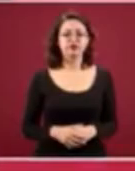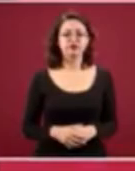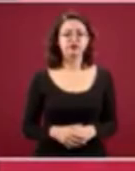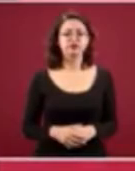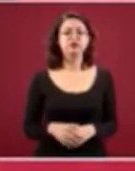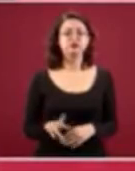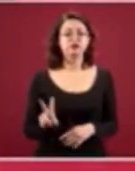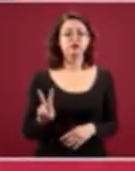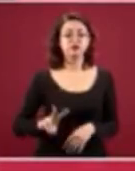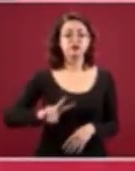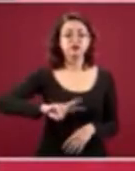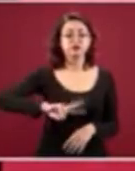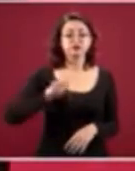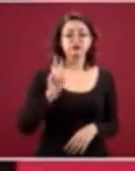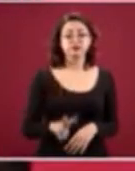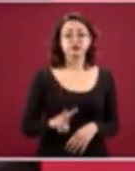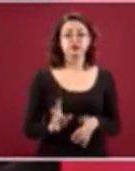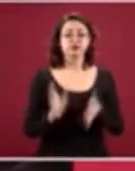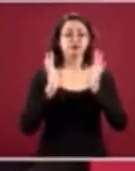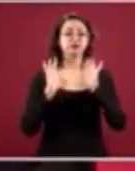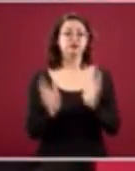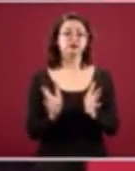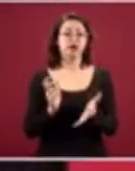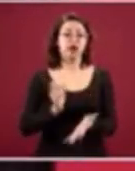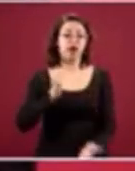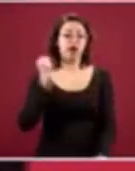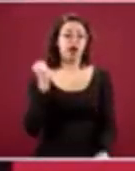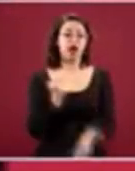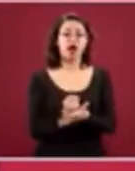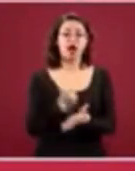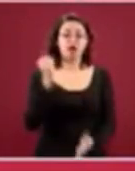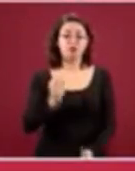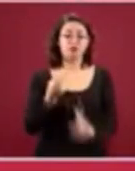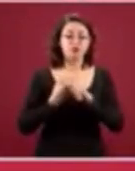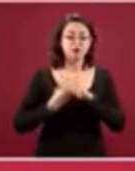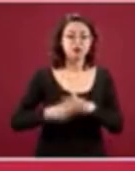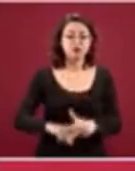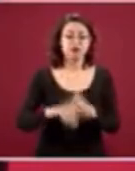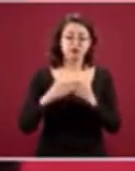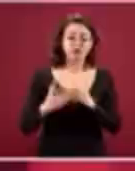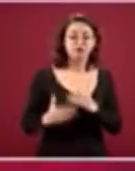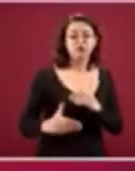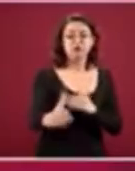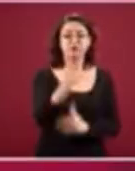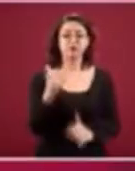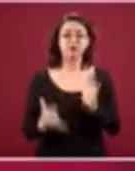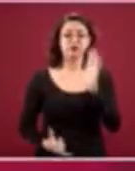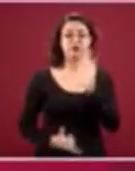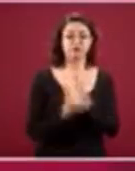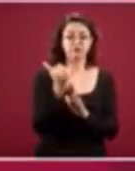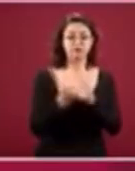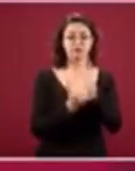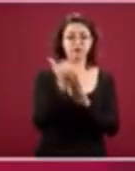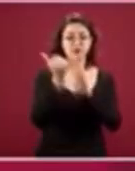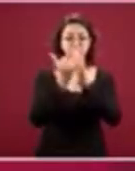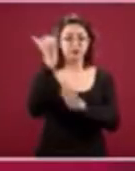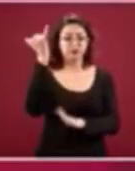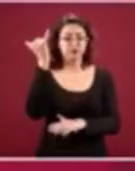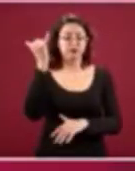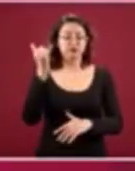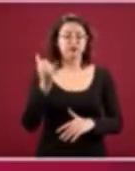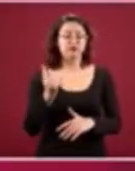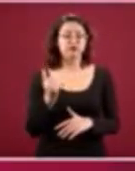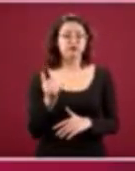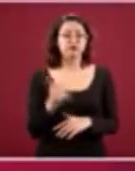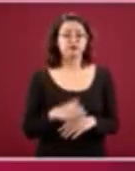ya se aprobó el inicio de la construcción